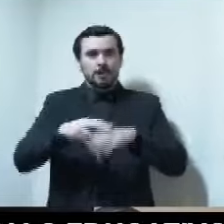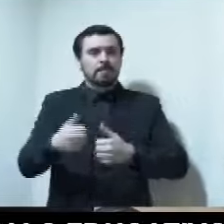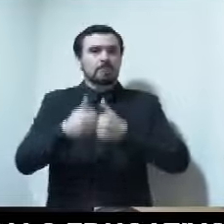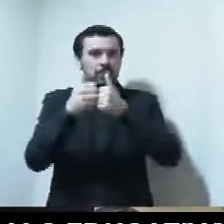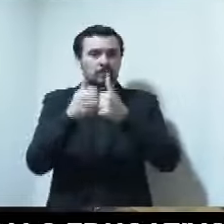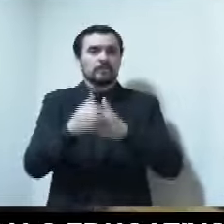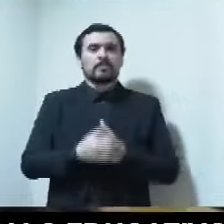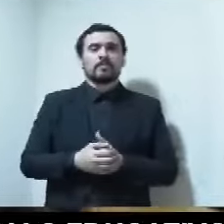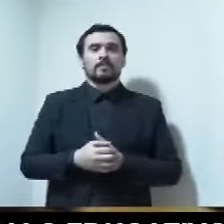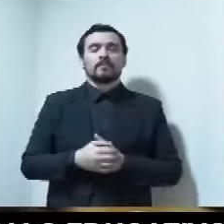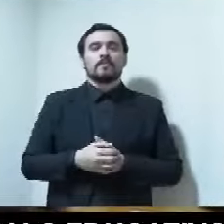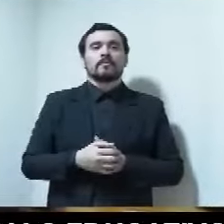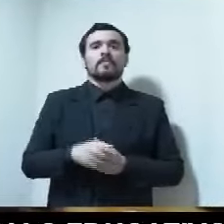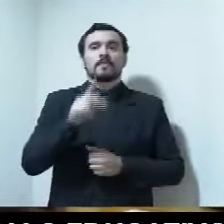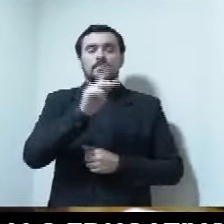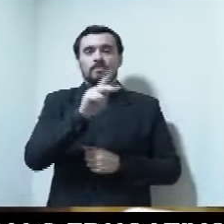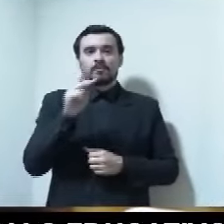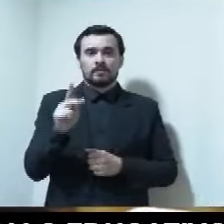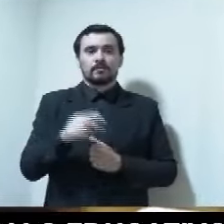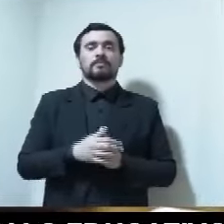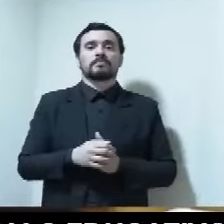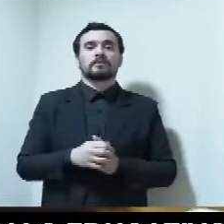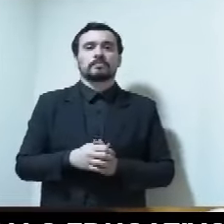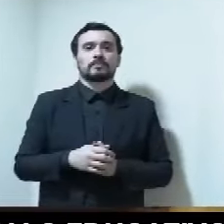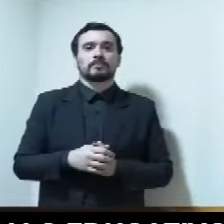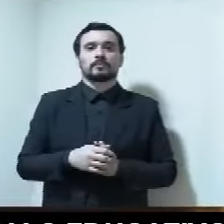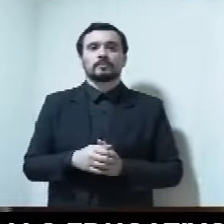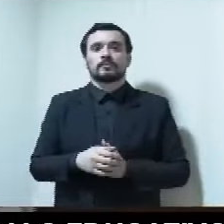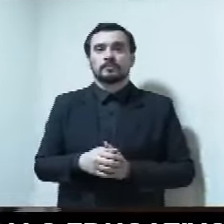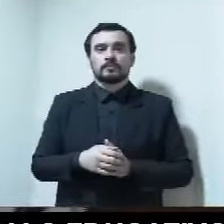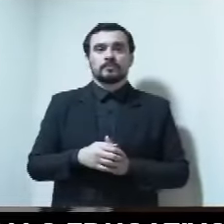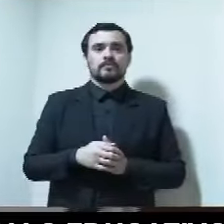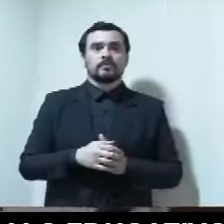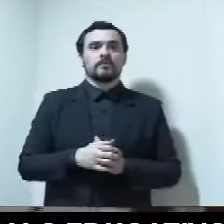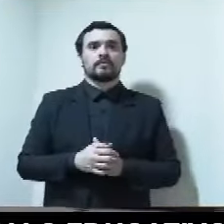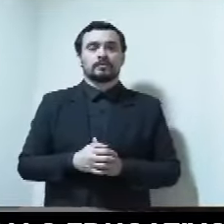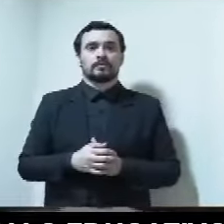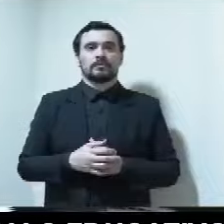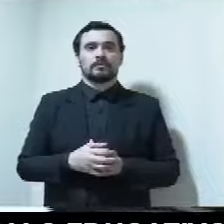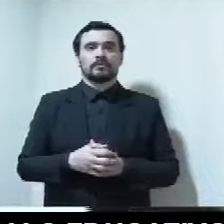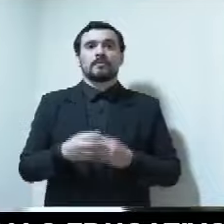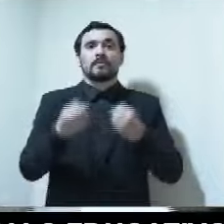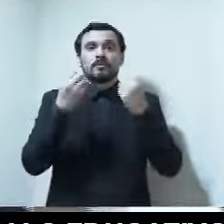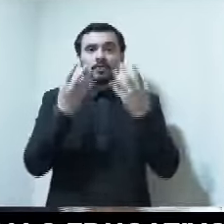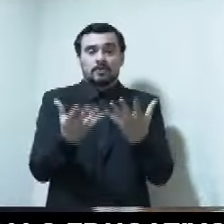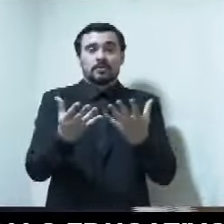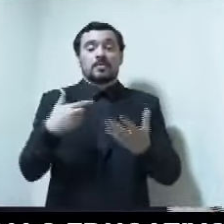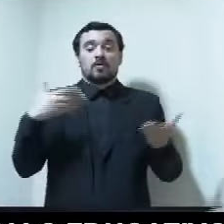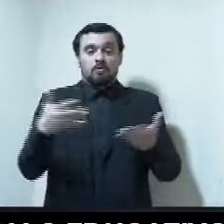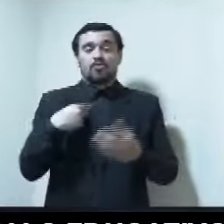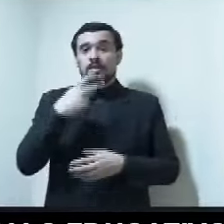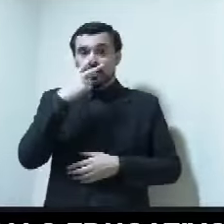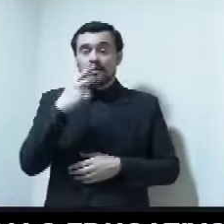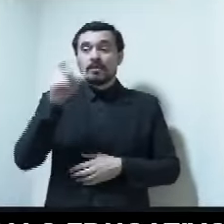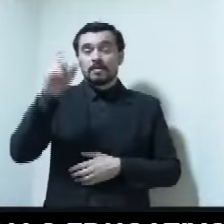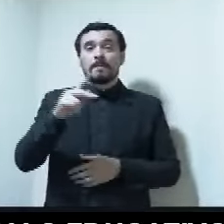La vocación de cada maestro es nuestra mayor fuerza. De ella depende el futuro del Paraguay. Por eso, hoy quiero reconocer en la